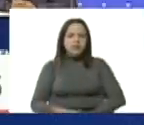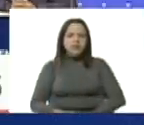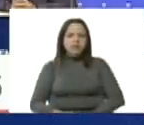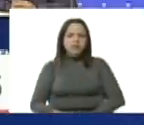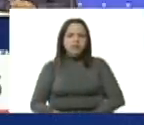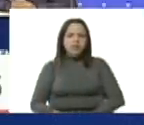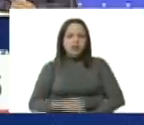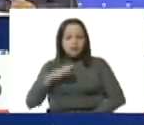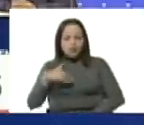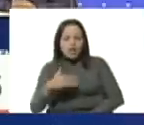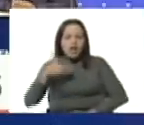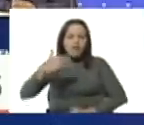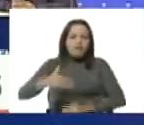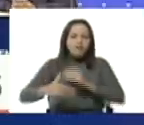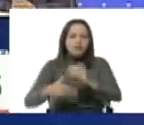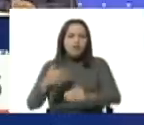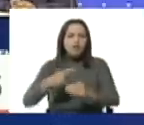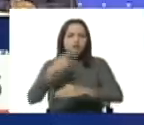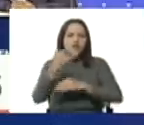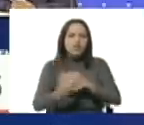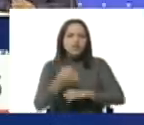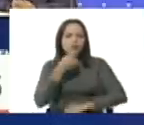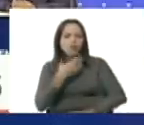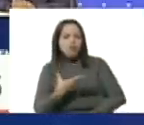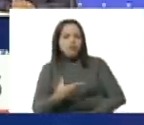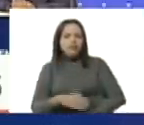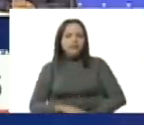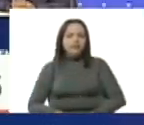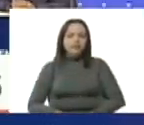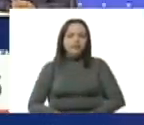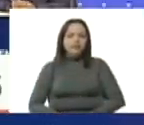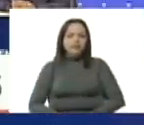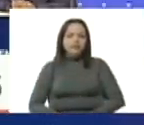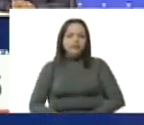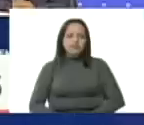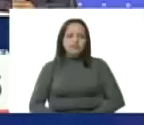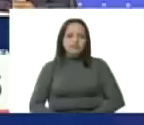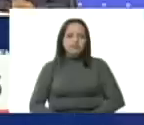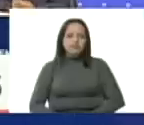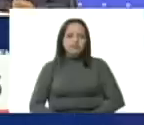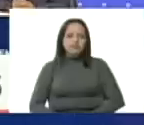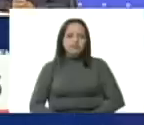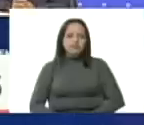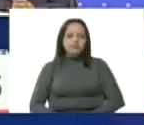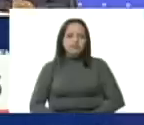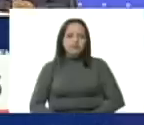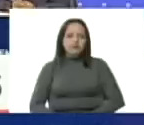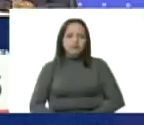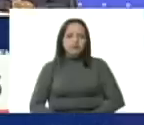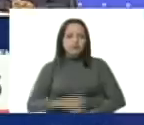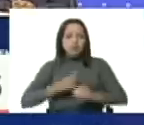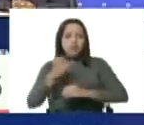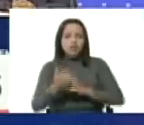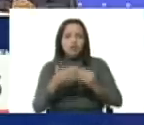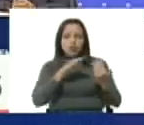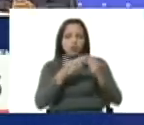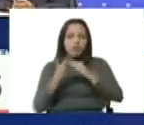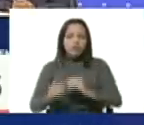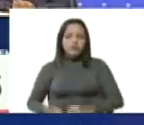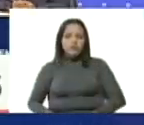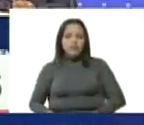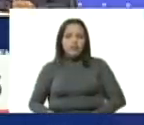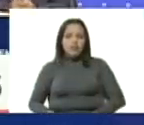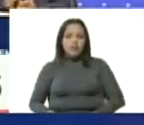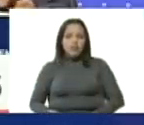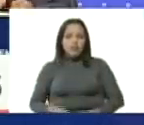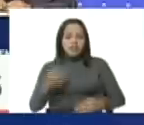para avanzar en este proyecto tan bueno, tan bello, tan comunal, de la